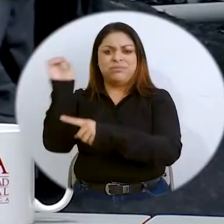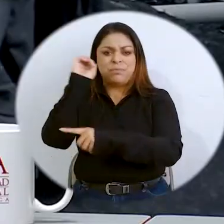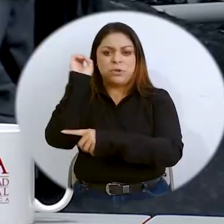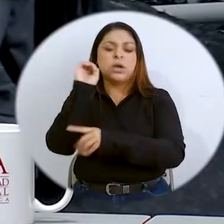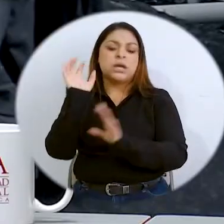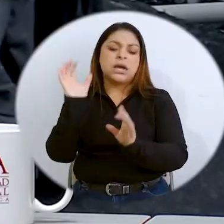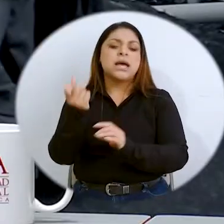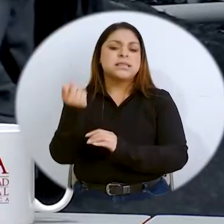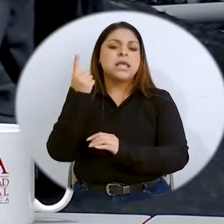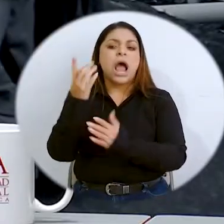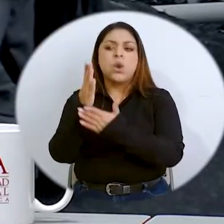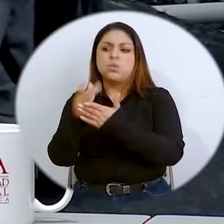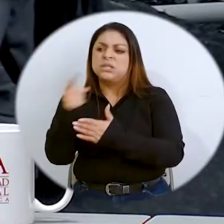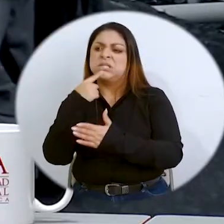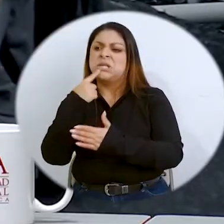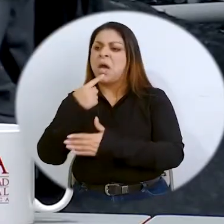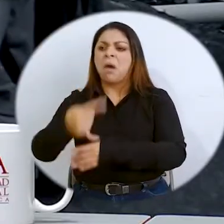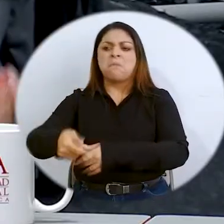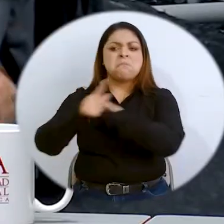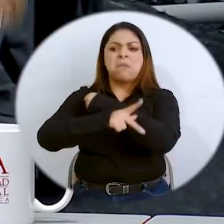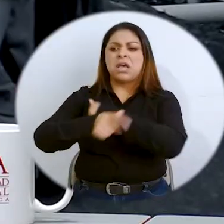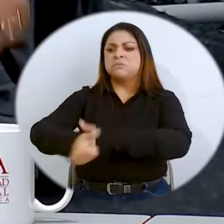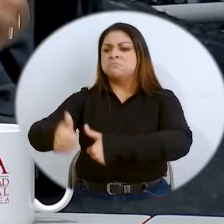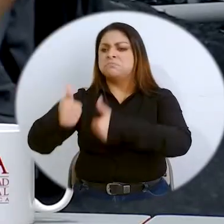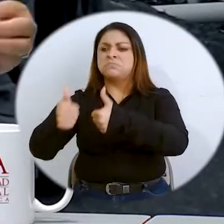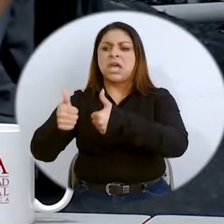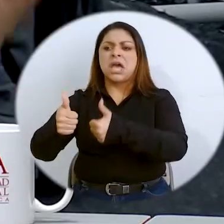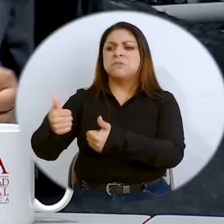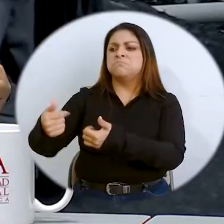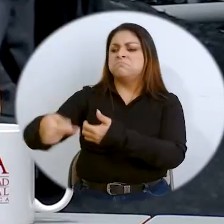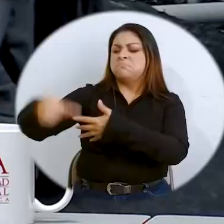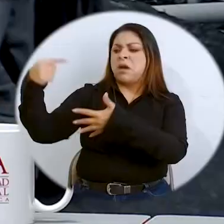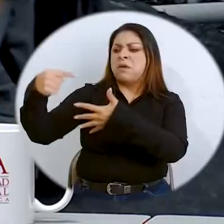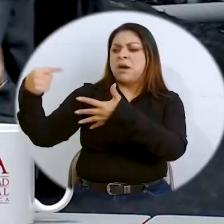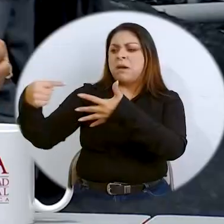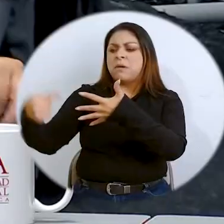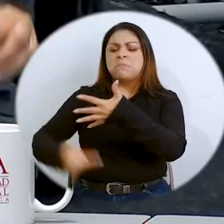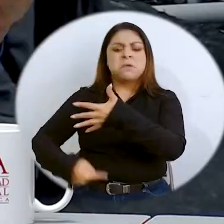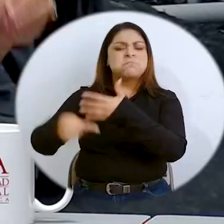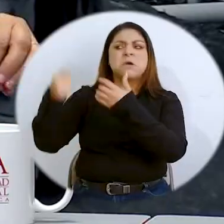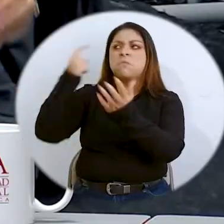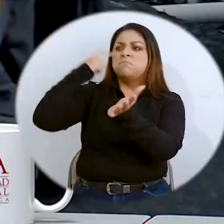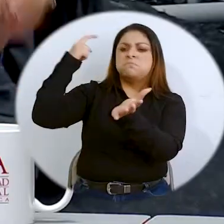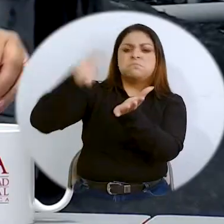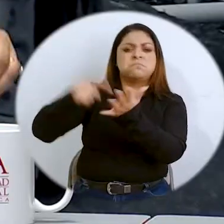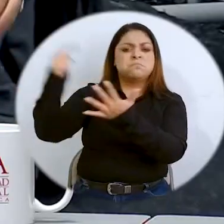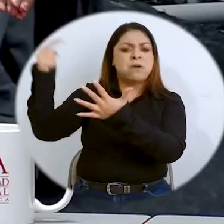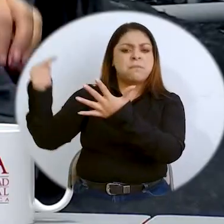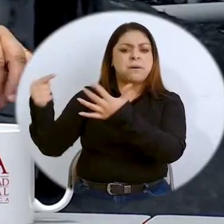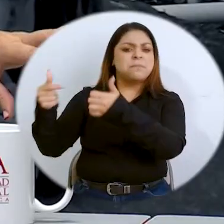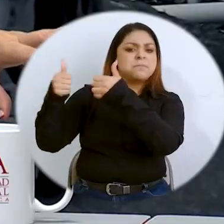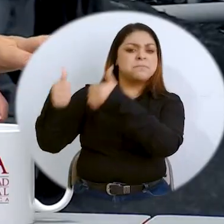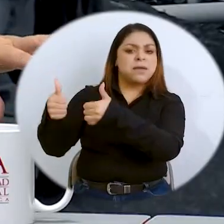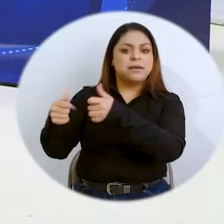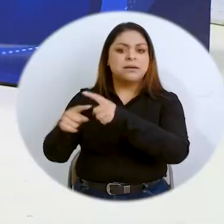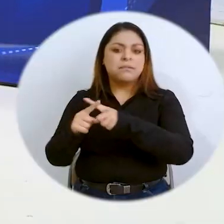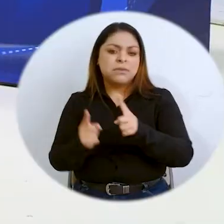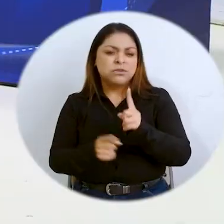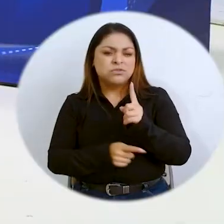opiniones en el sentido ese. Sí, el país está muy bien por esto y esto y esto, y lo reconocen los organismos internacionales y